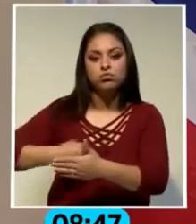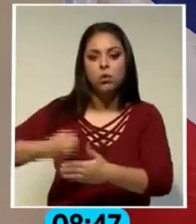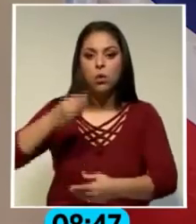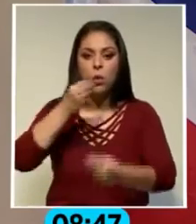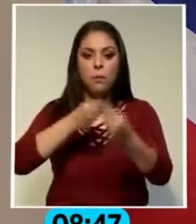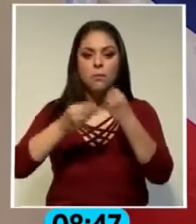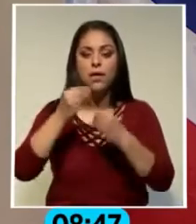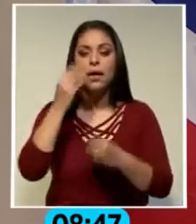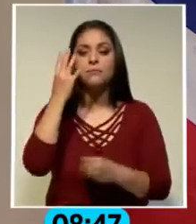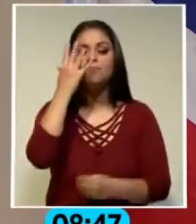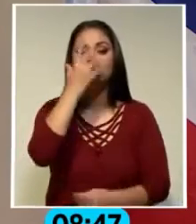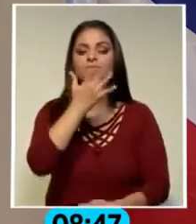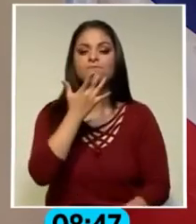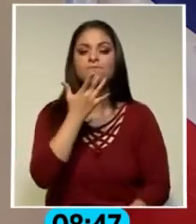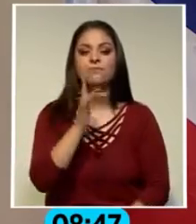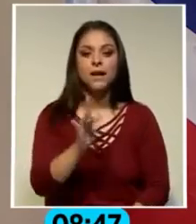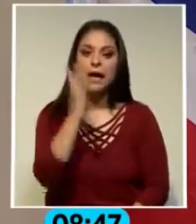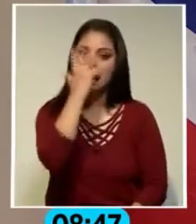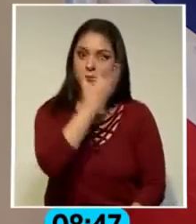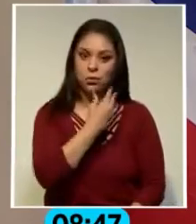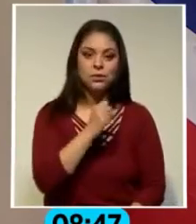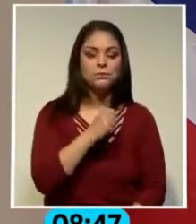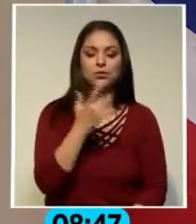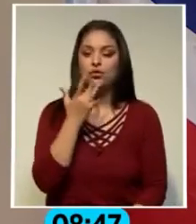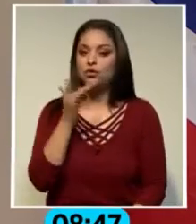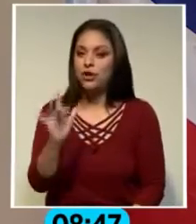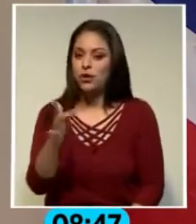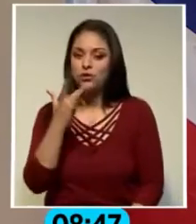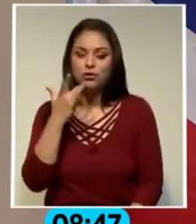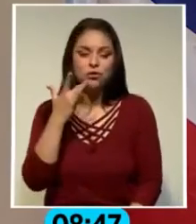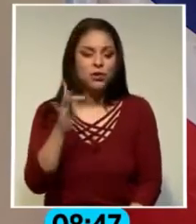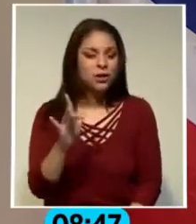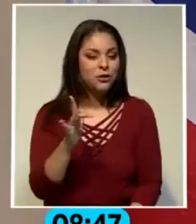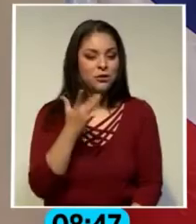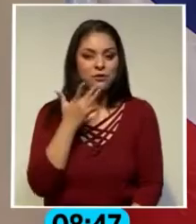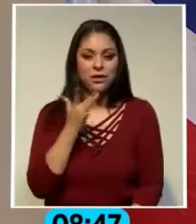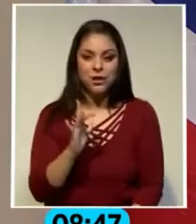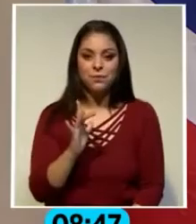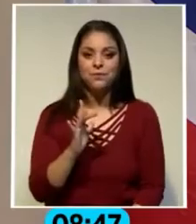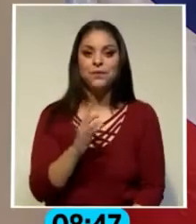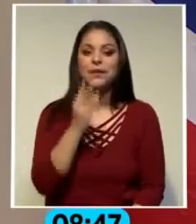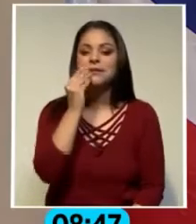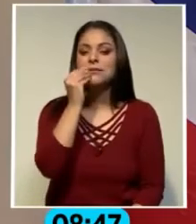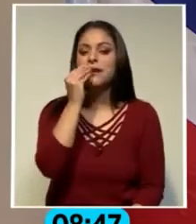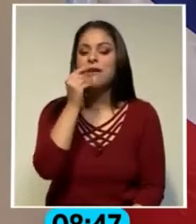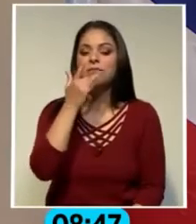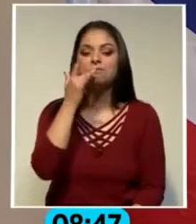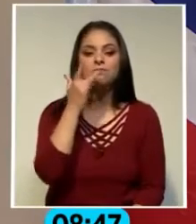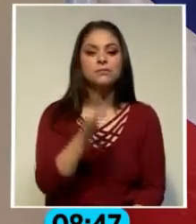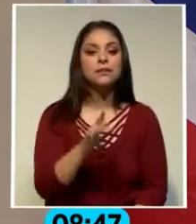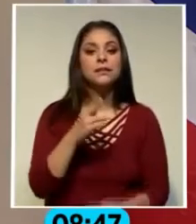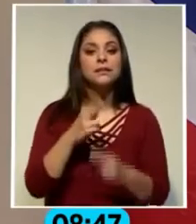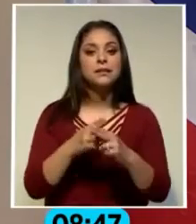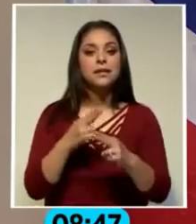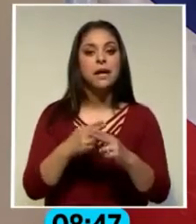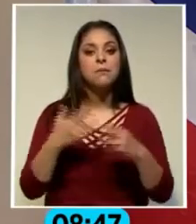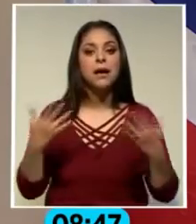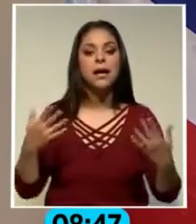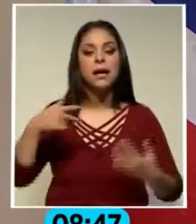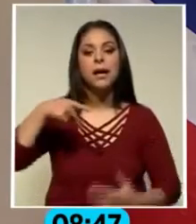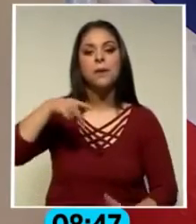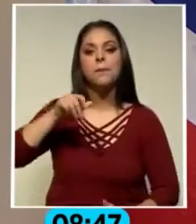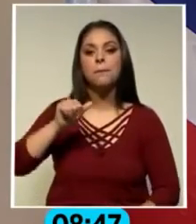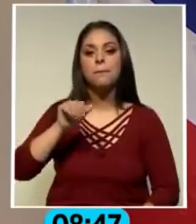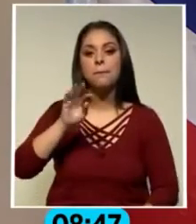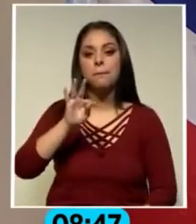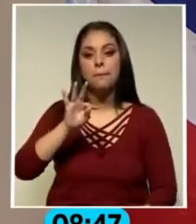hermosos, tan sabrosos, no solo hermosos, porque se ven riquísimos, ¿verdad? Y saben deliciosos, que se llama patí. Entonces vamos